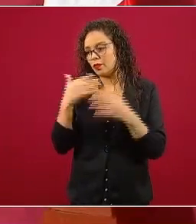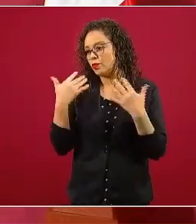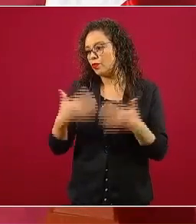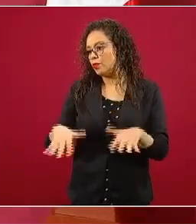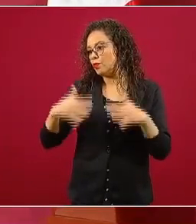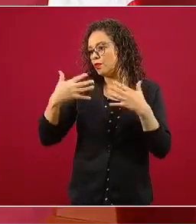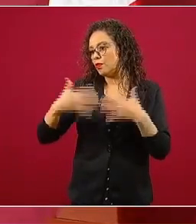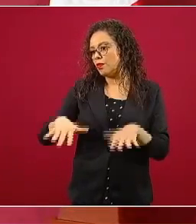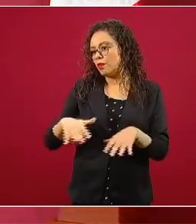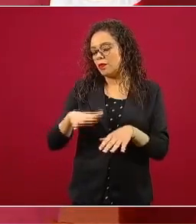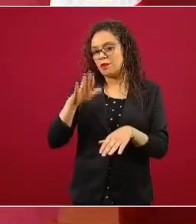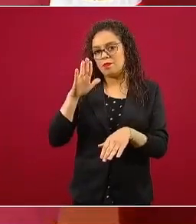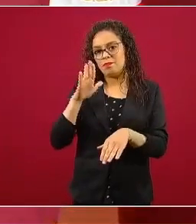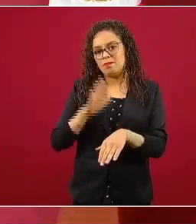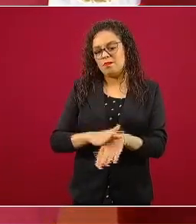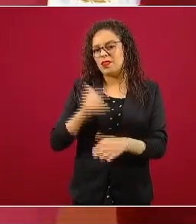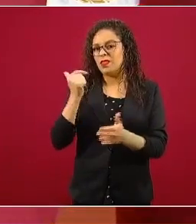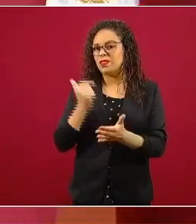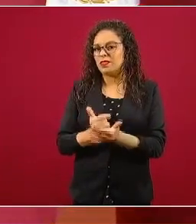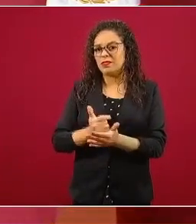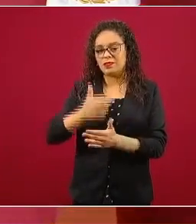viola flagrantemente